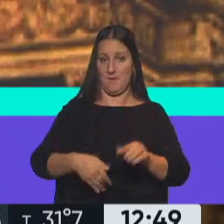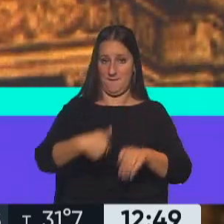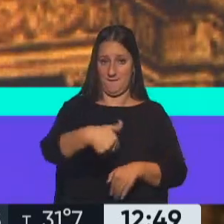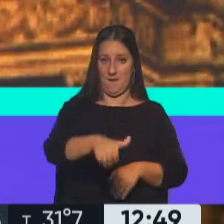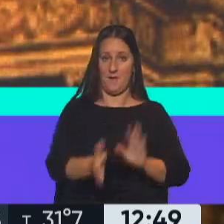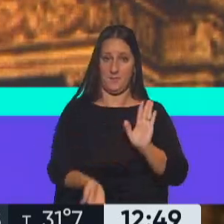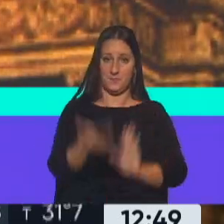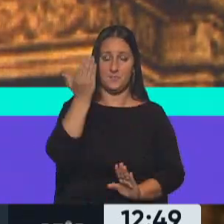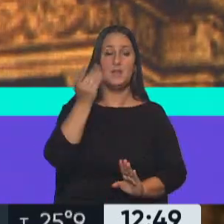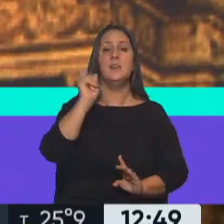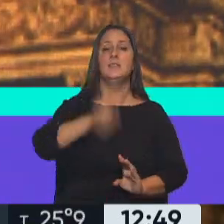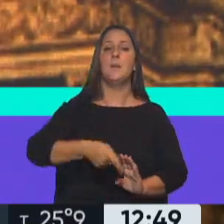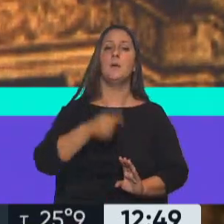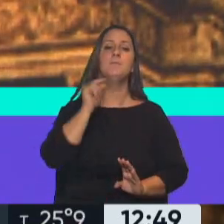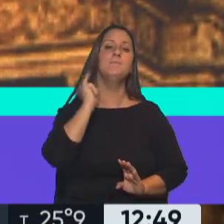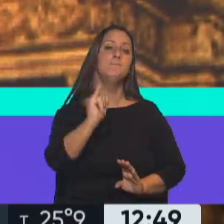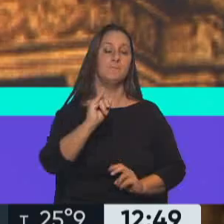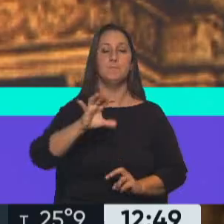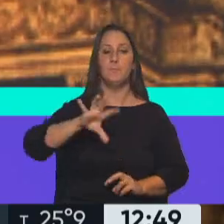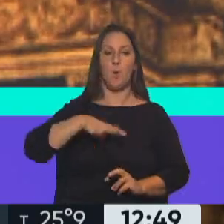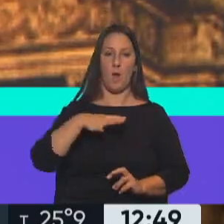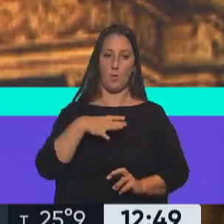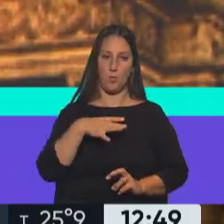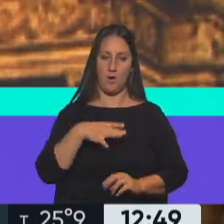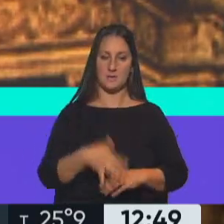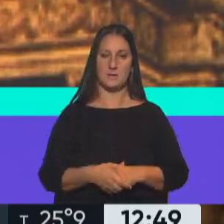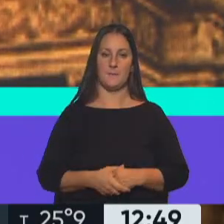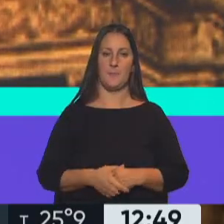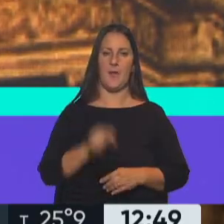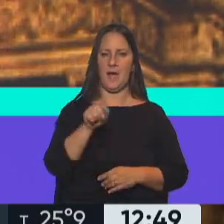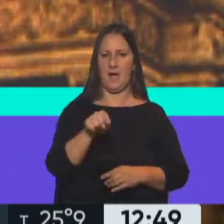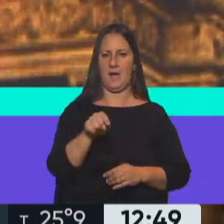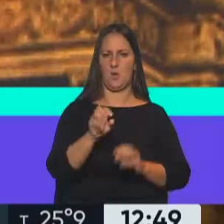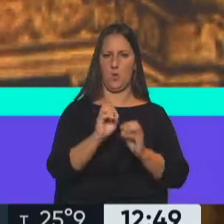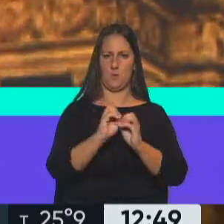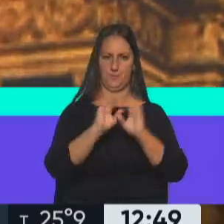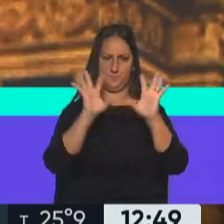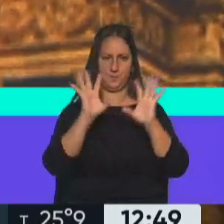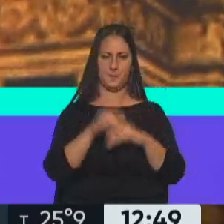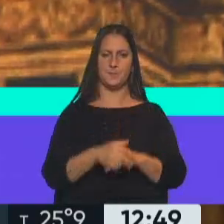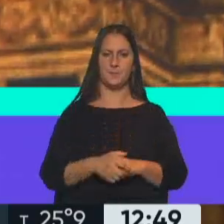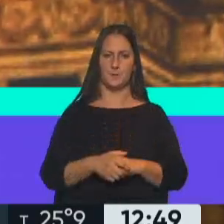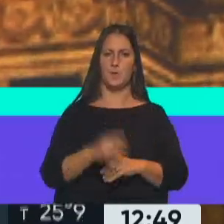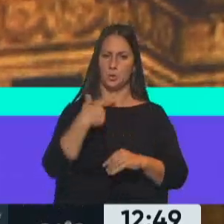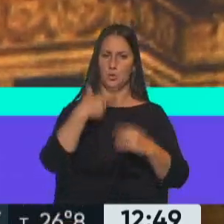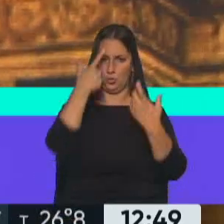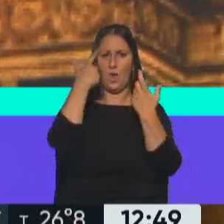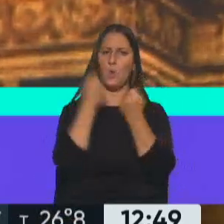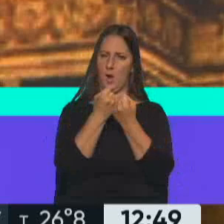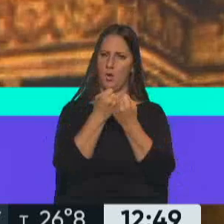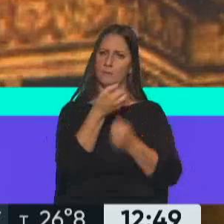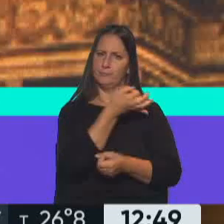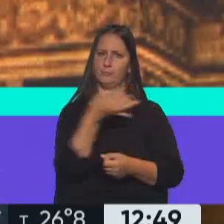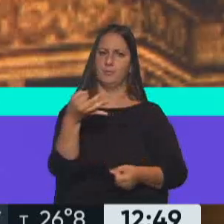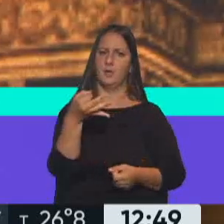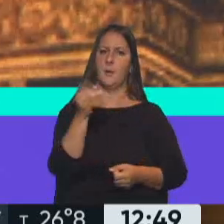esta remarcación por las dudas, dijo el presidente. Yo acá quiero puntualizar algunas cuestiones. Yo comparto este diagnóstico.